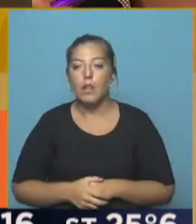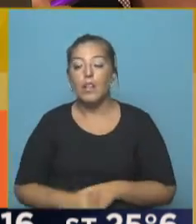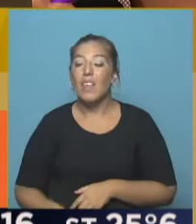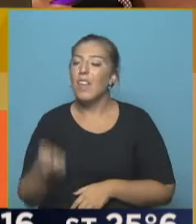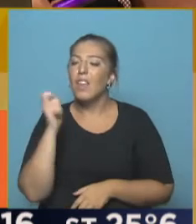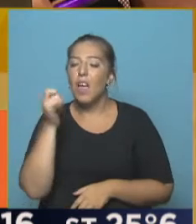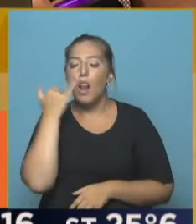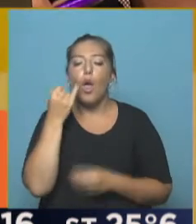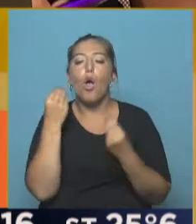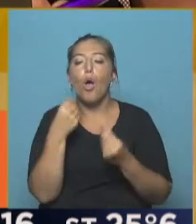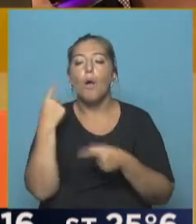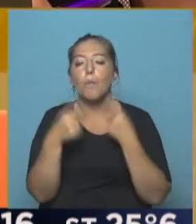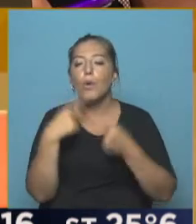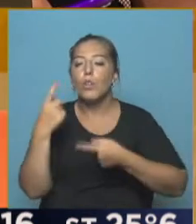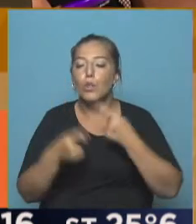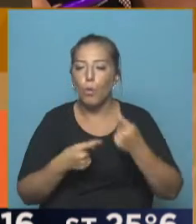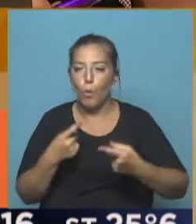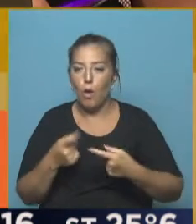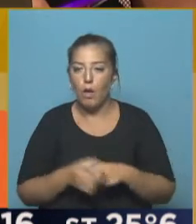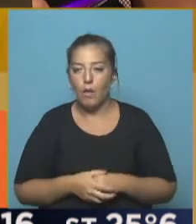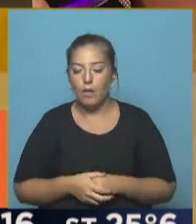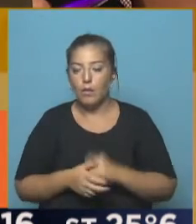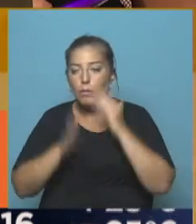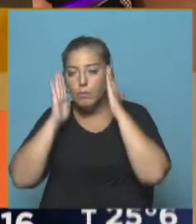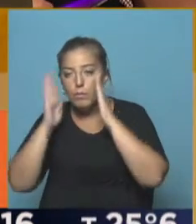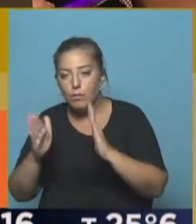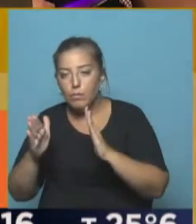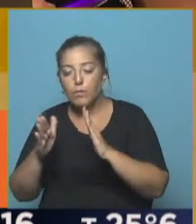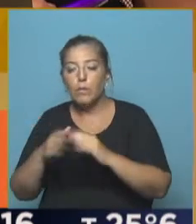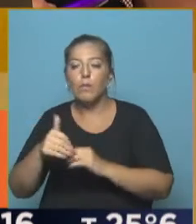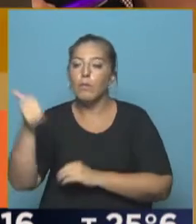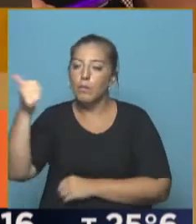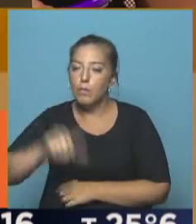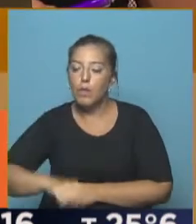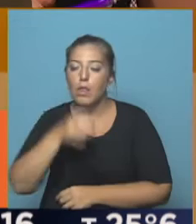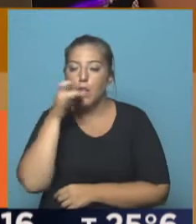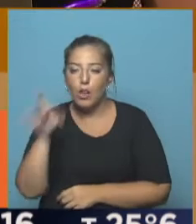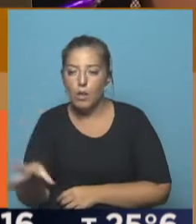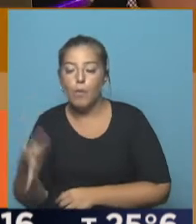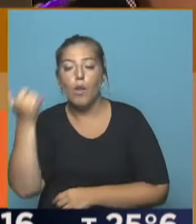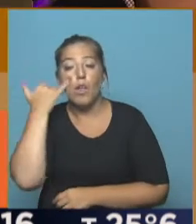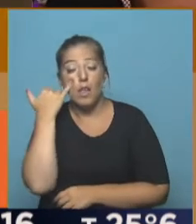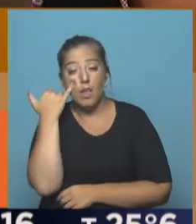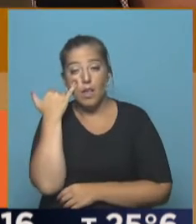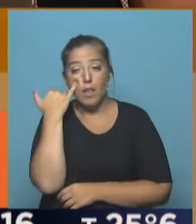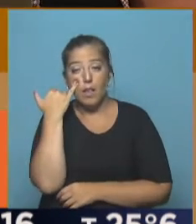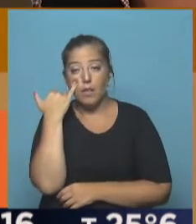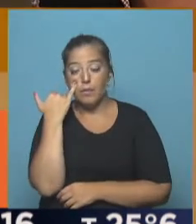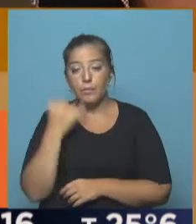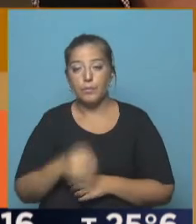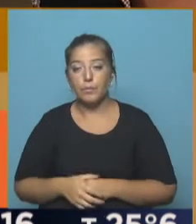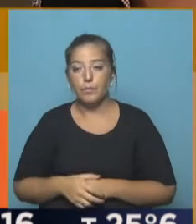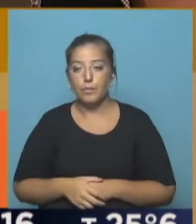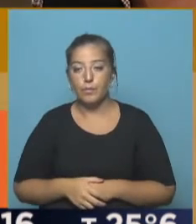y cómo sigue este capítulo del foco puesto en la derrota del terrorismo y con el enemigo en